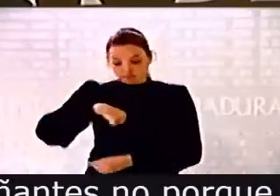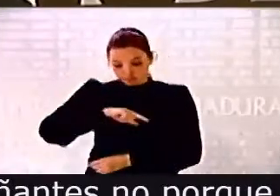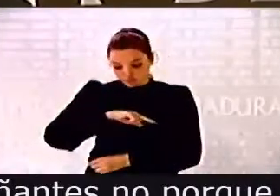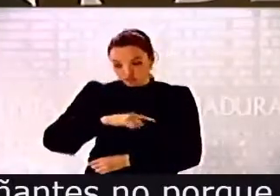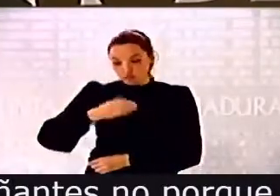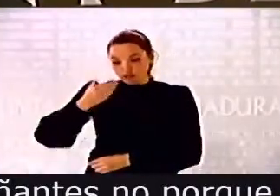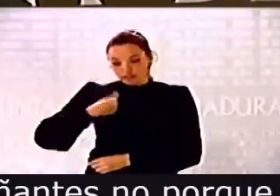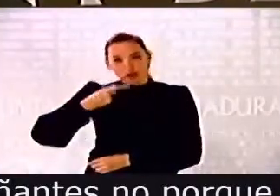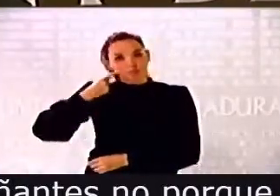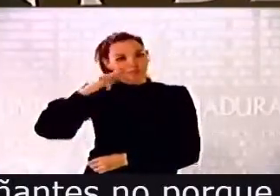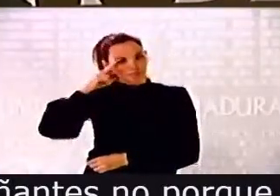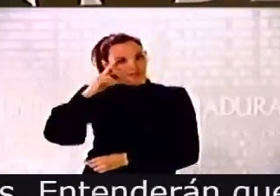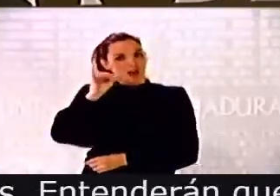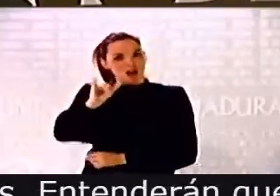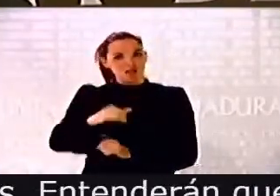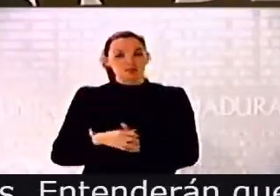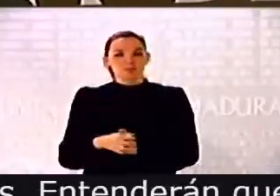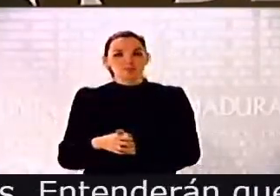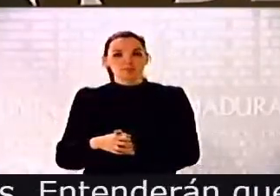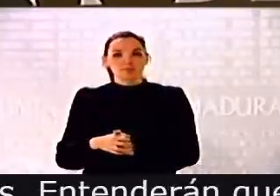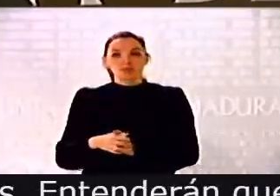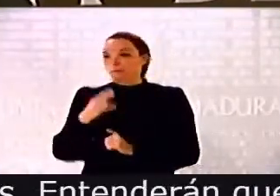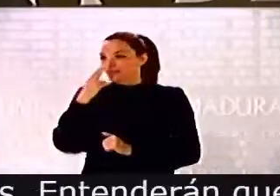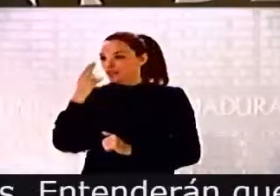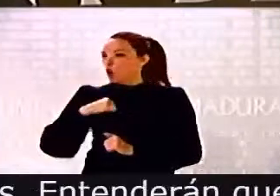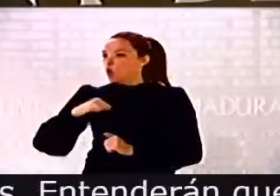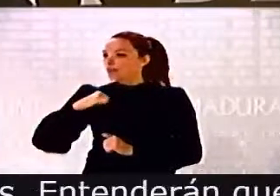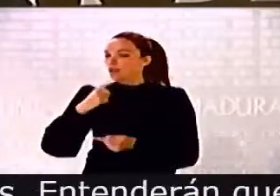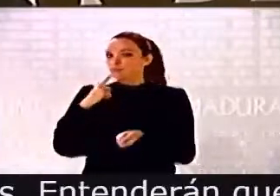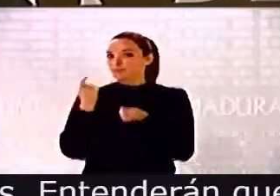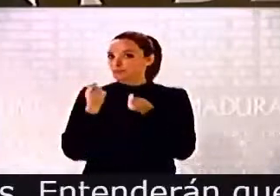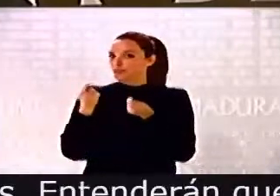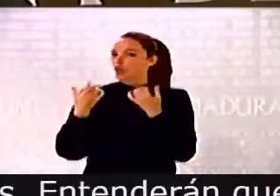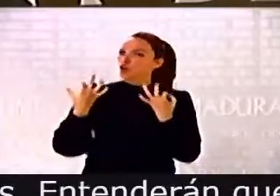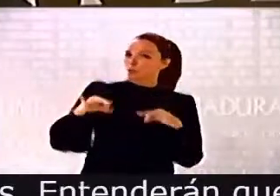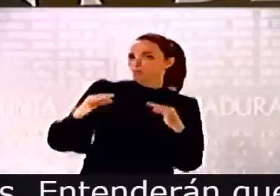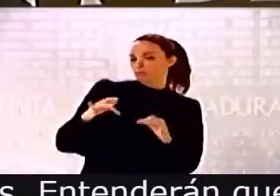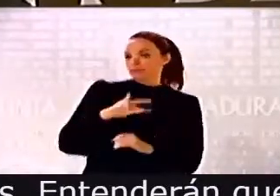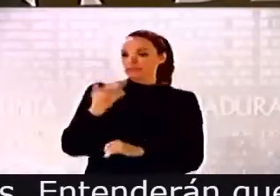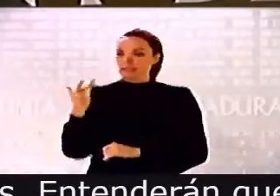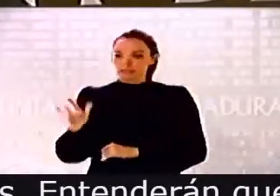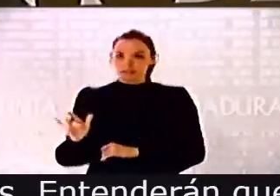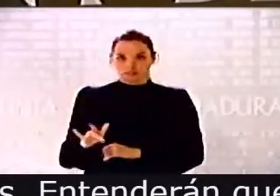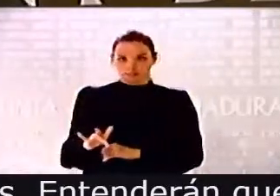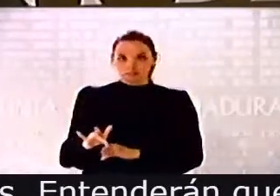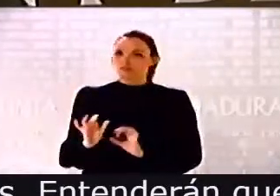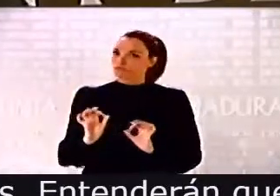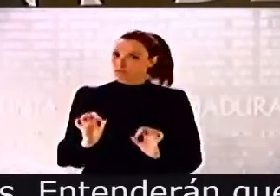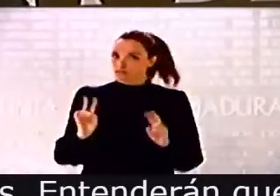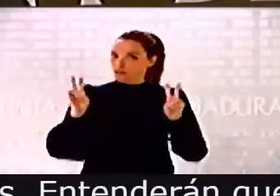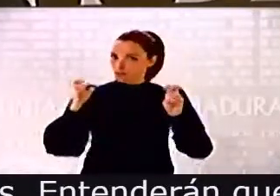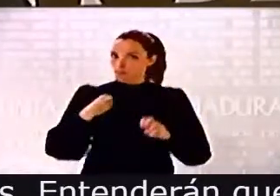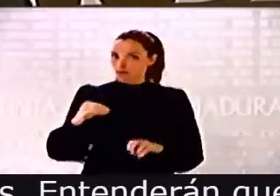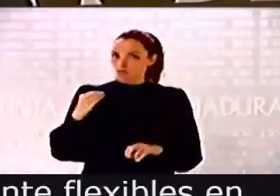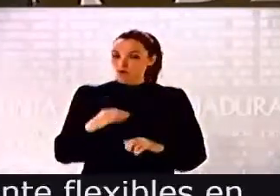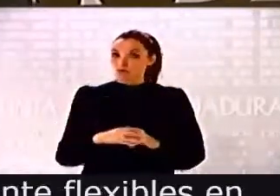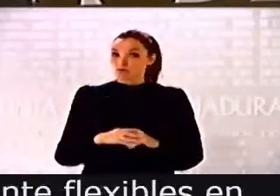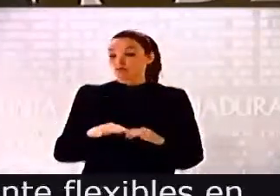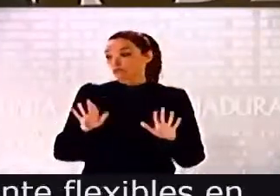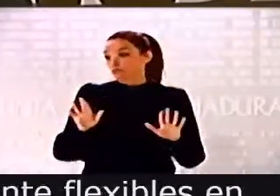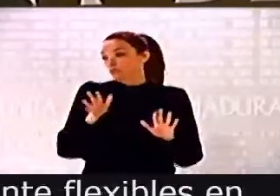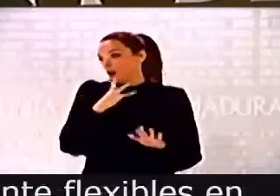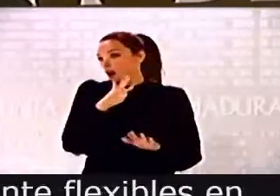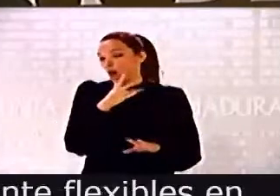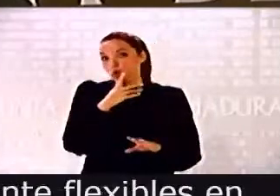recorrido en las visitas de los hospitales, que generalmente somos bastante flexibles en las visitas de los hospitales, pero en este momento